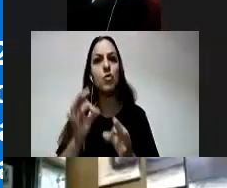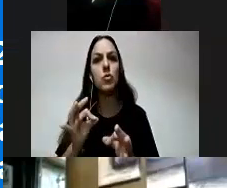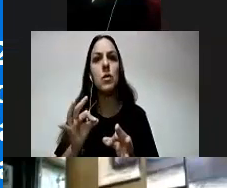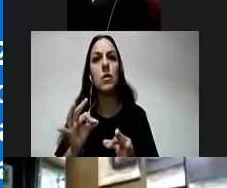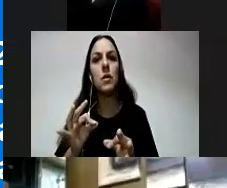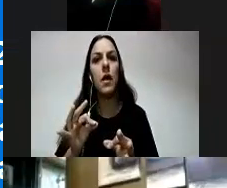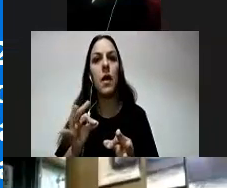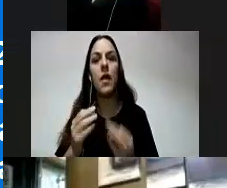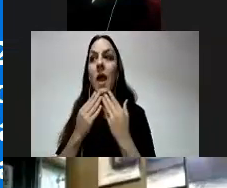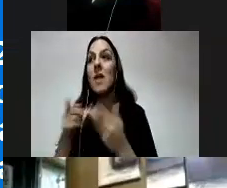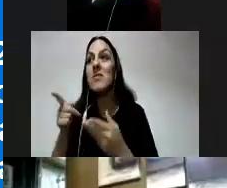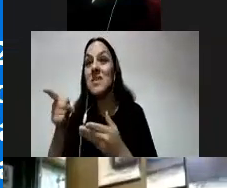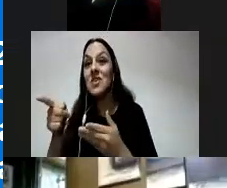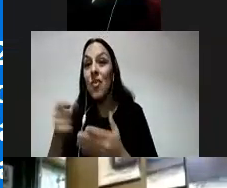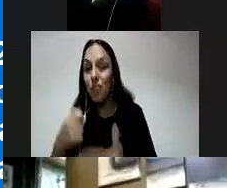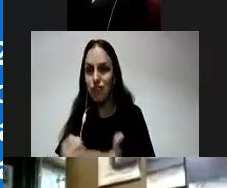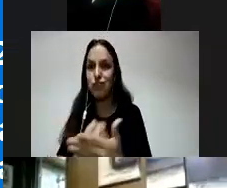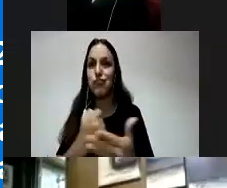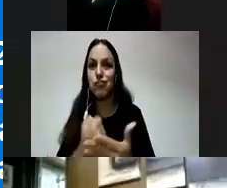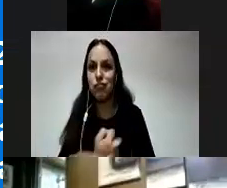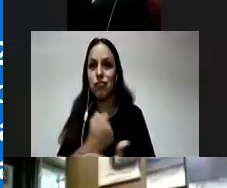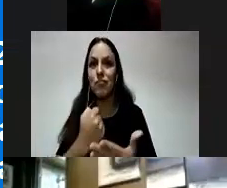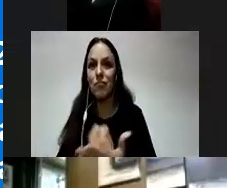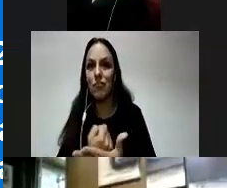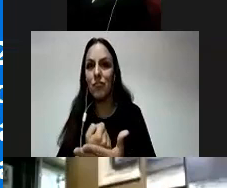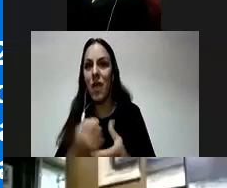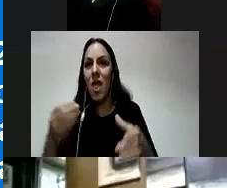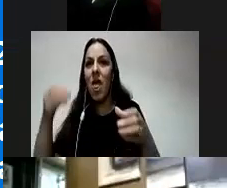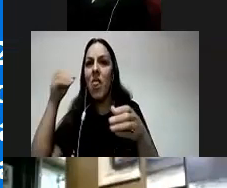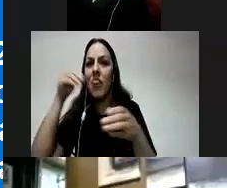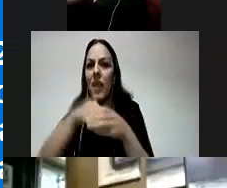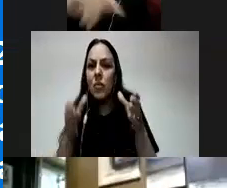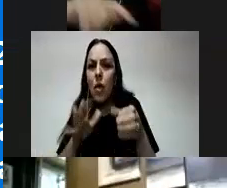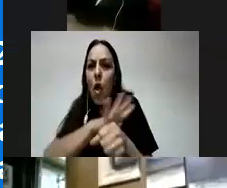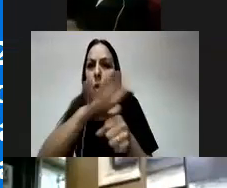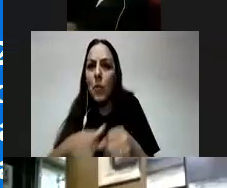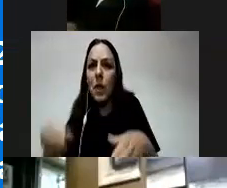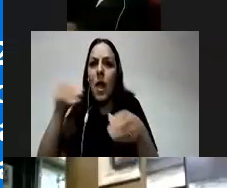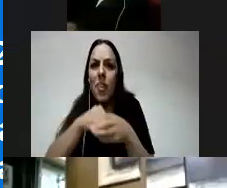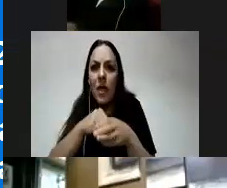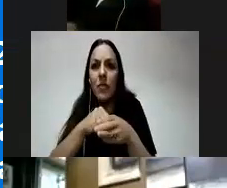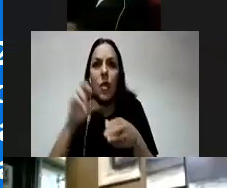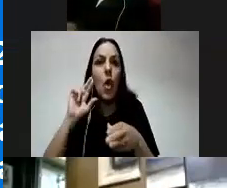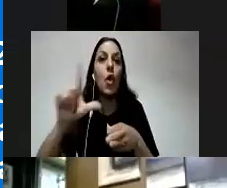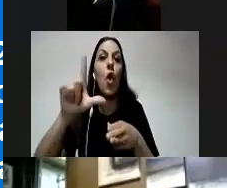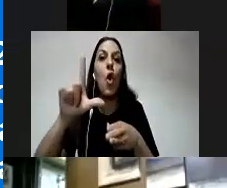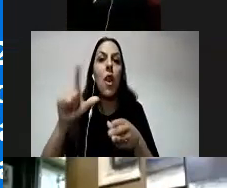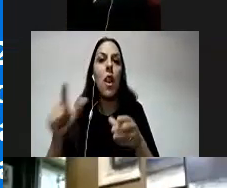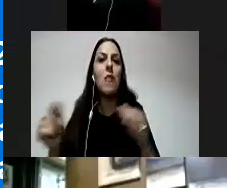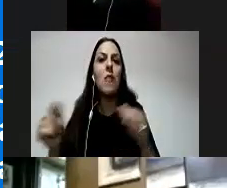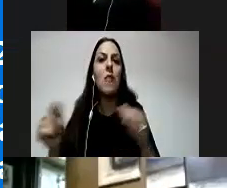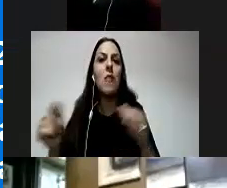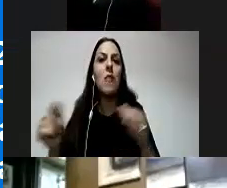esfuerzo, desempeñando en la comunidad un rol igual que ejercen las demás personas. Incluso se advierte